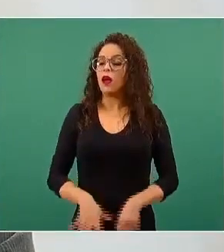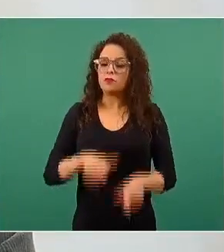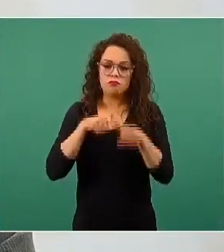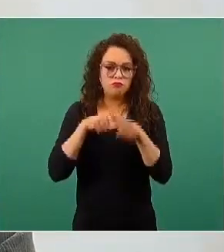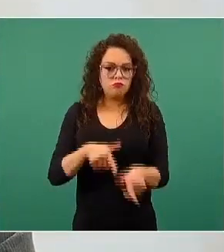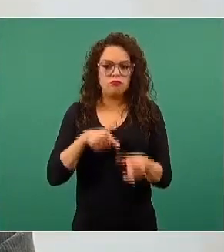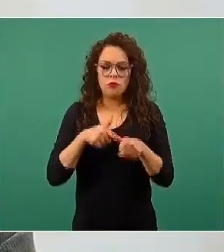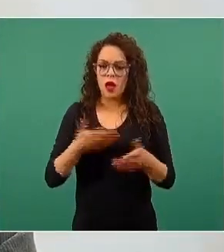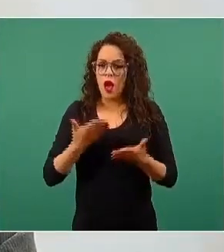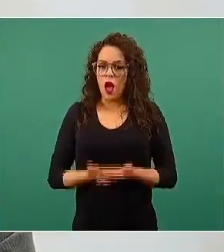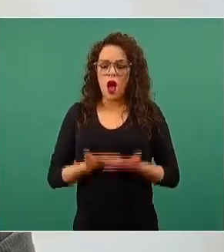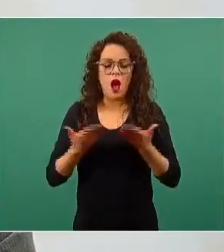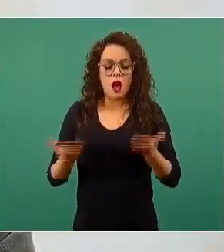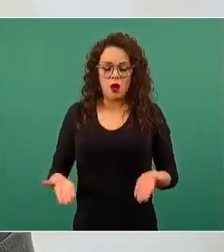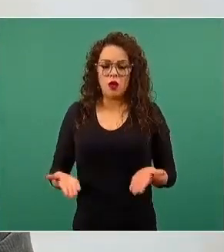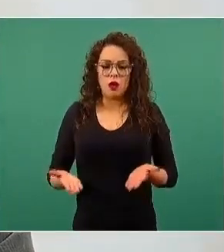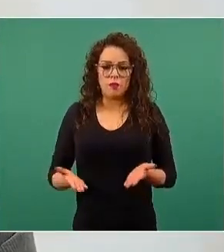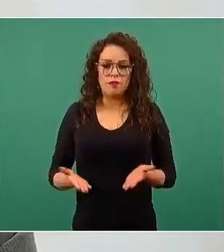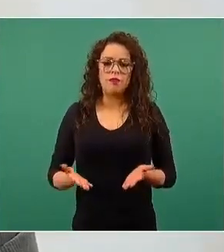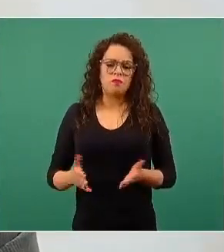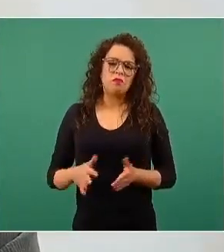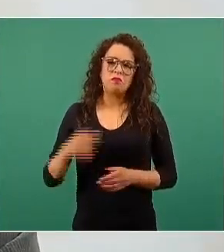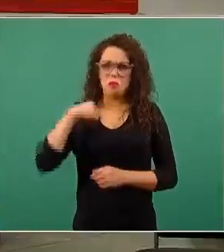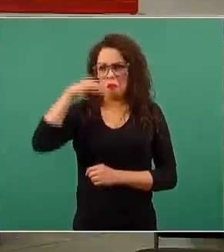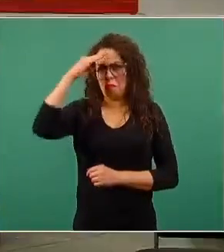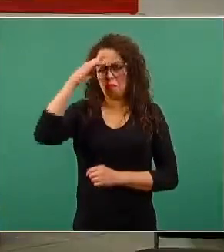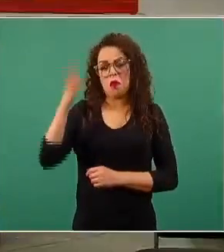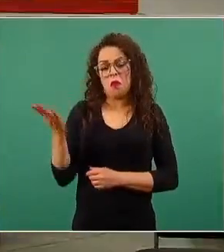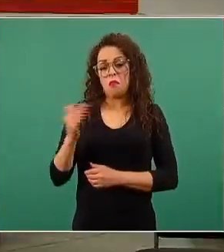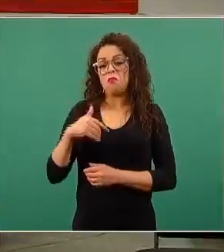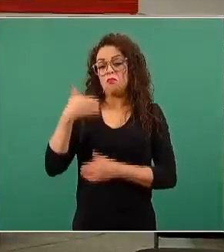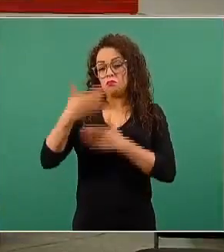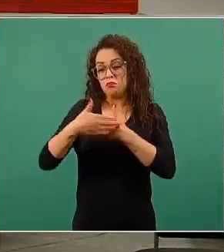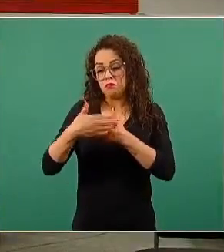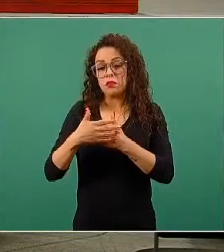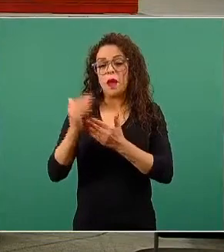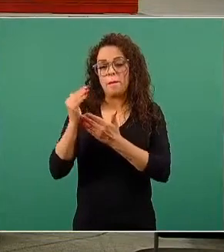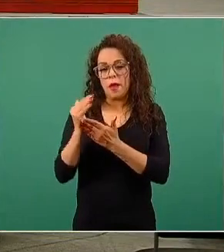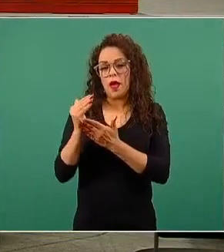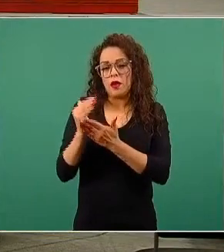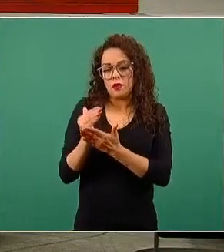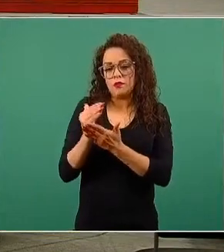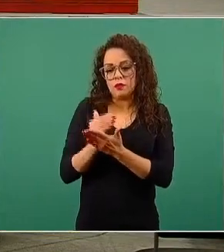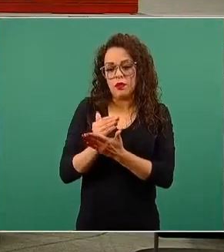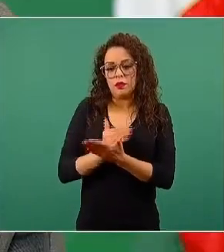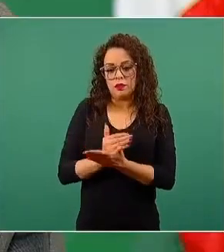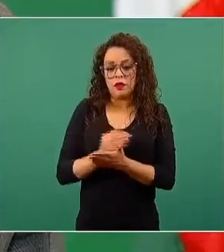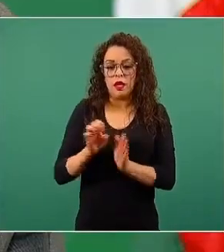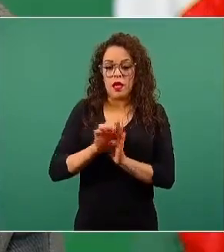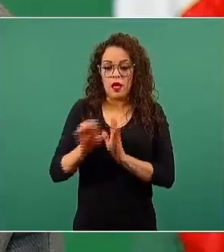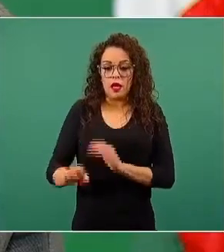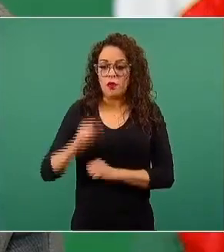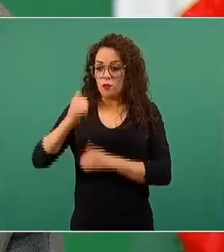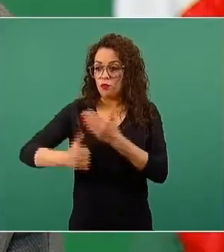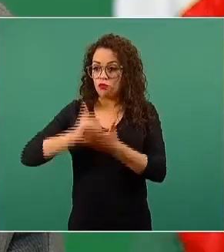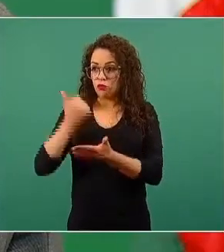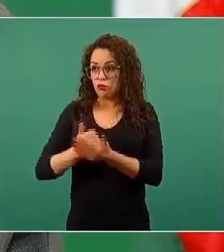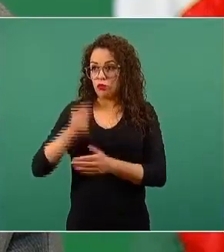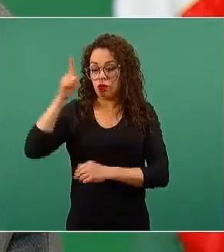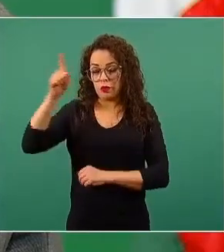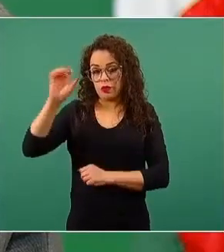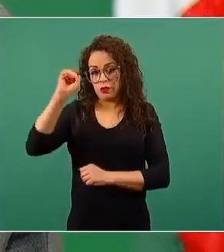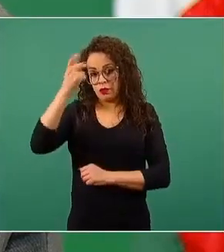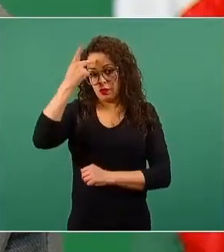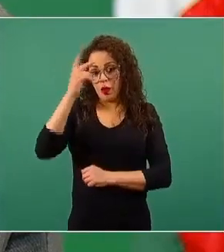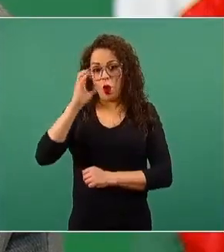haciendo. Cada vez será menor, esperemos que sea menor, y también, por ejemplo, en la capital del estado y en algunos municipios